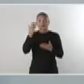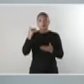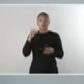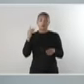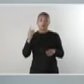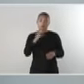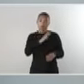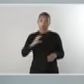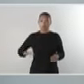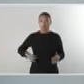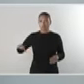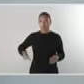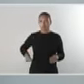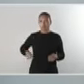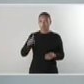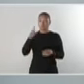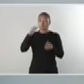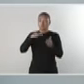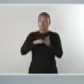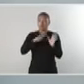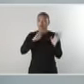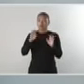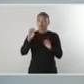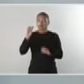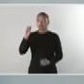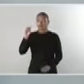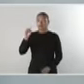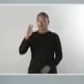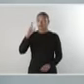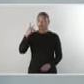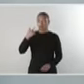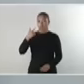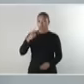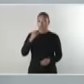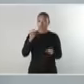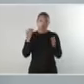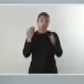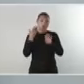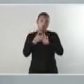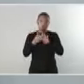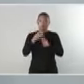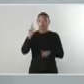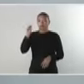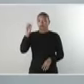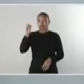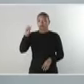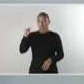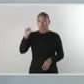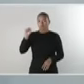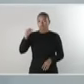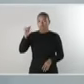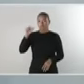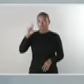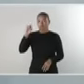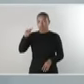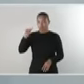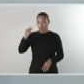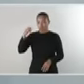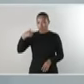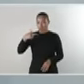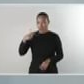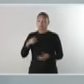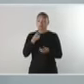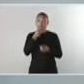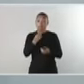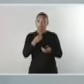a gobernador en el año 98 y contra Tomás yarington y le dije al pueblo de Tamaulipas que iba a ser un desastre total si